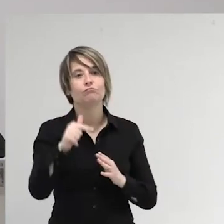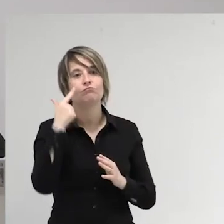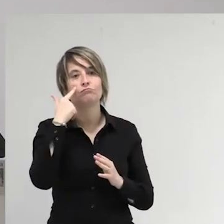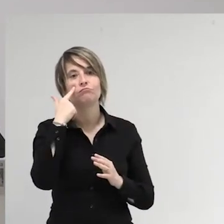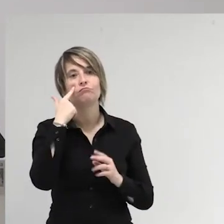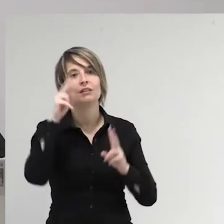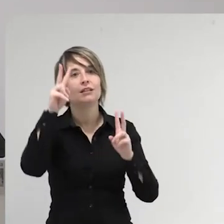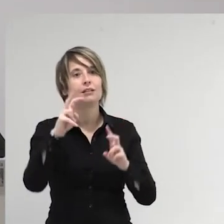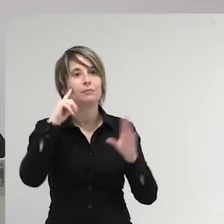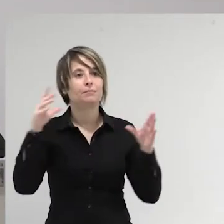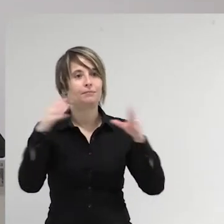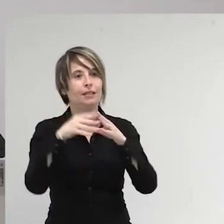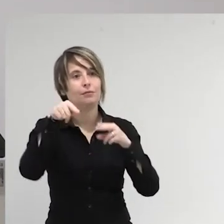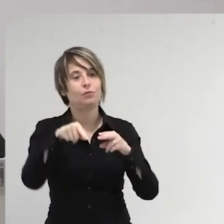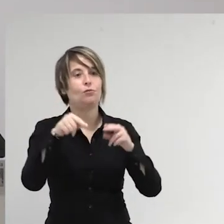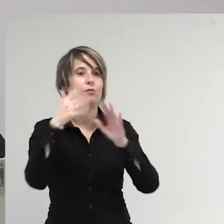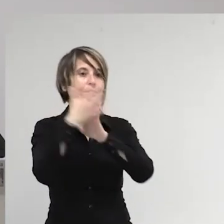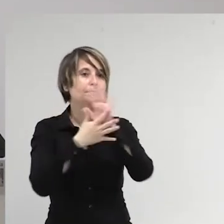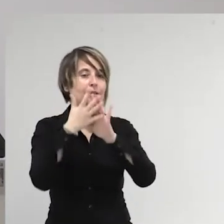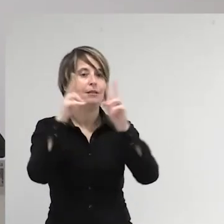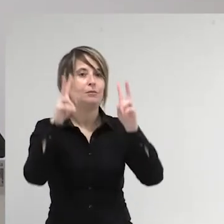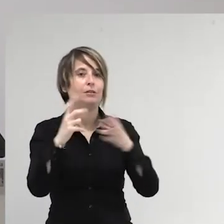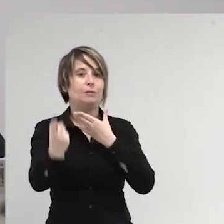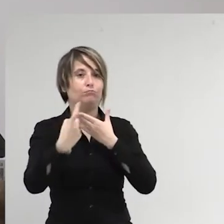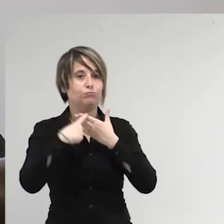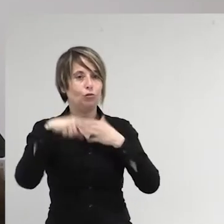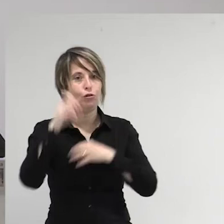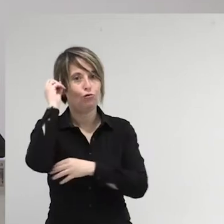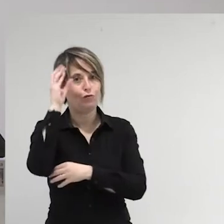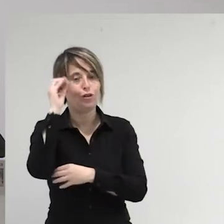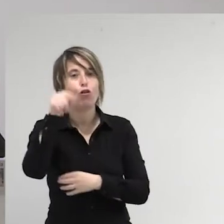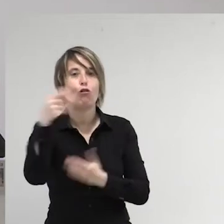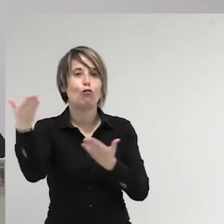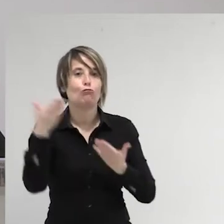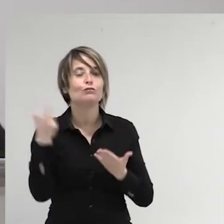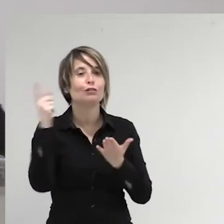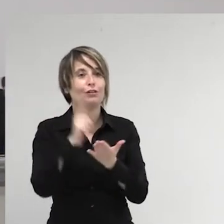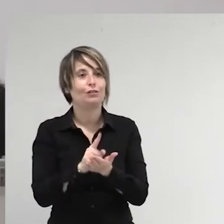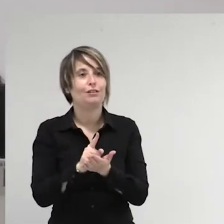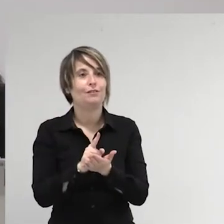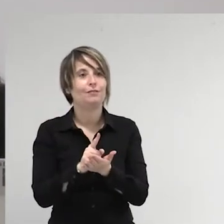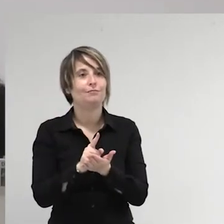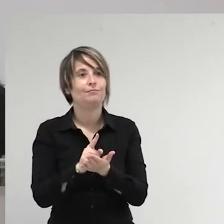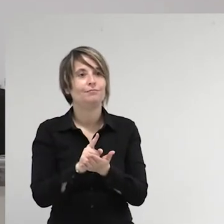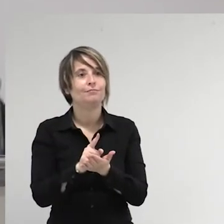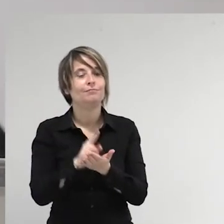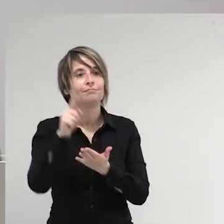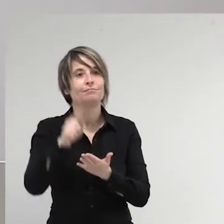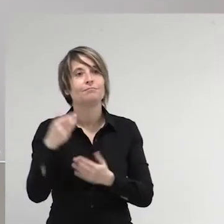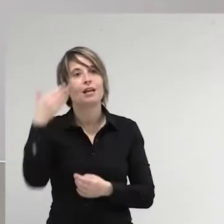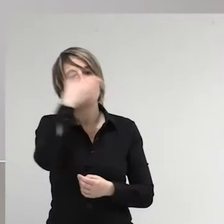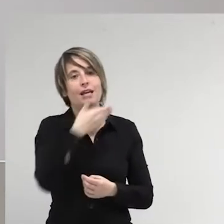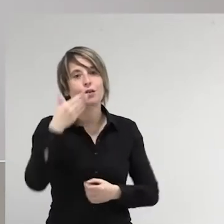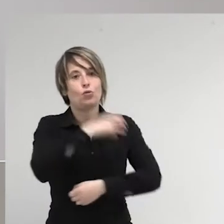errefuxiatuak Arabat aldean parte hartzen dut. Hoy estamos de nuevo aquí, de la mano de la Escuela